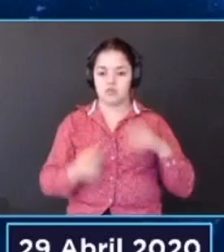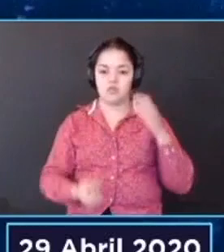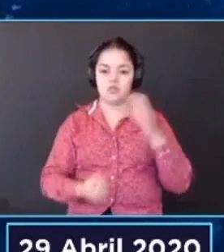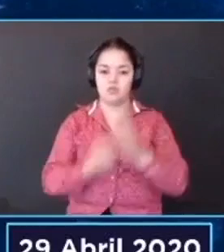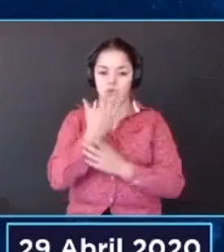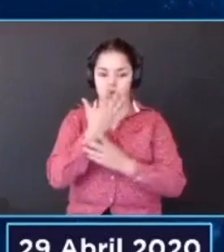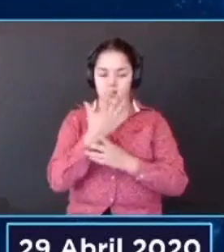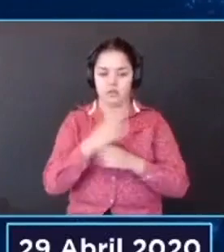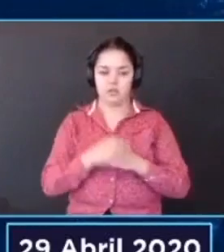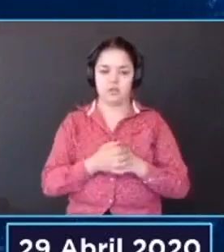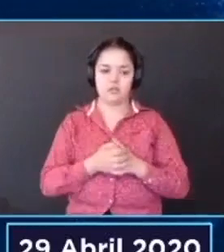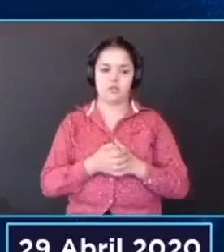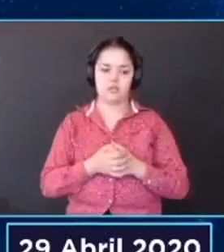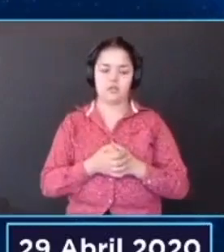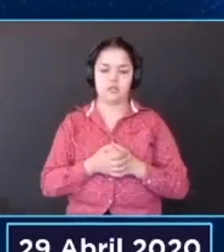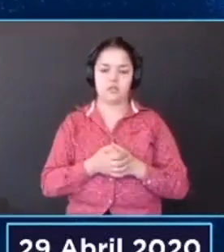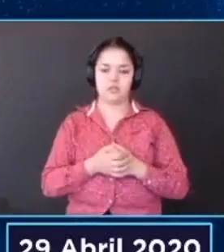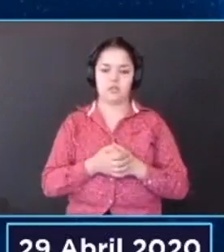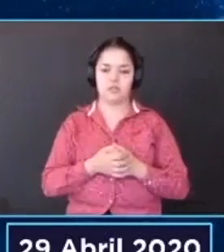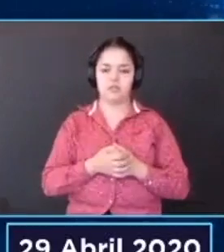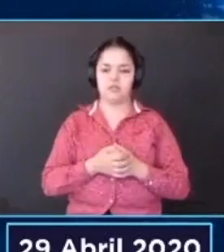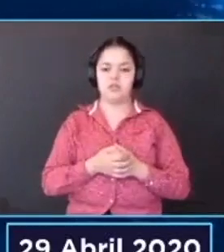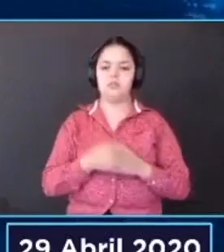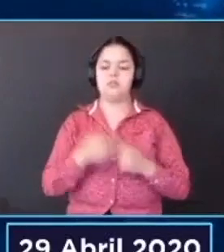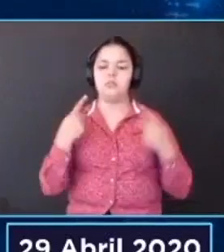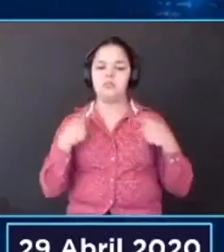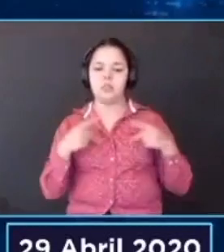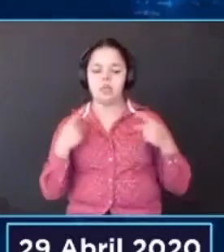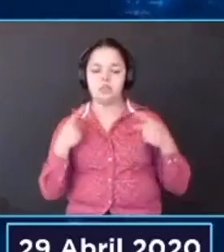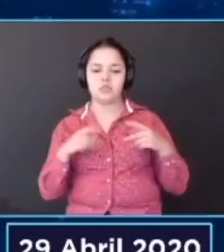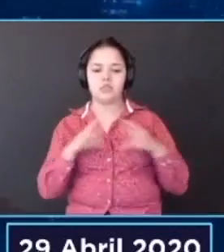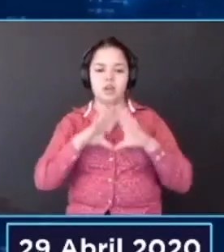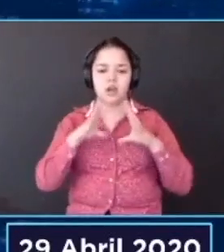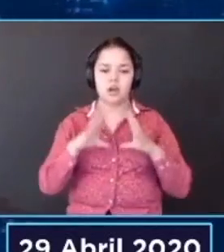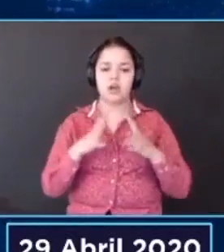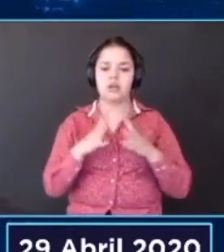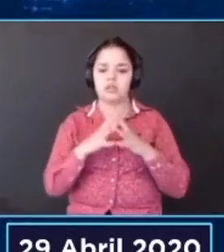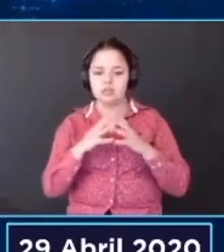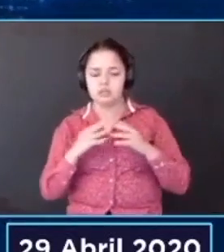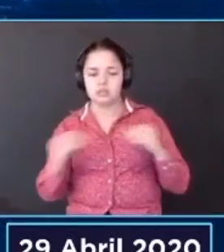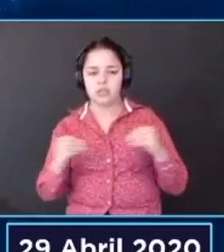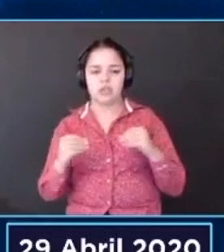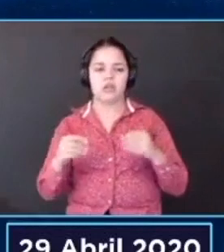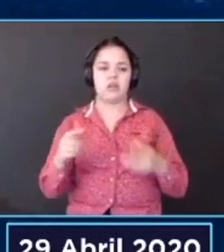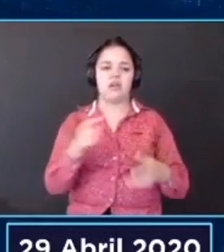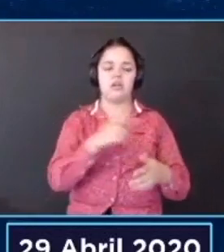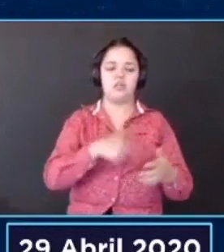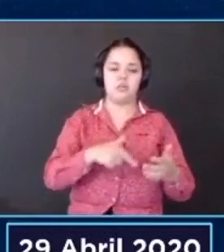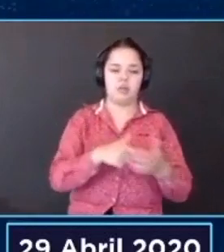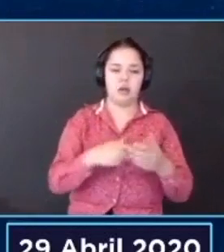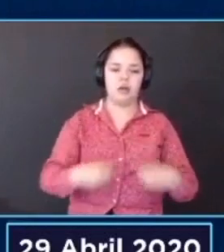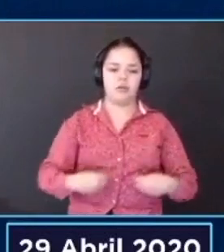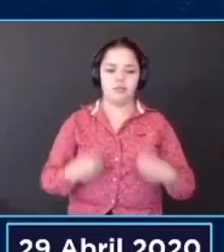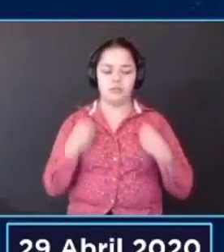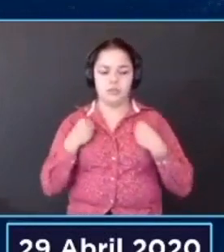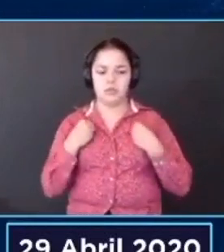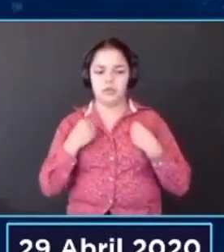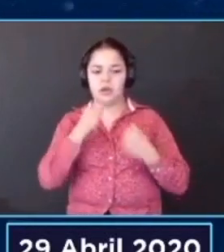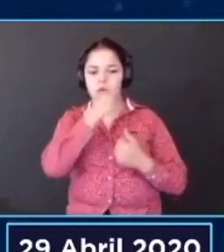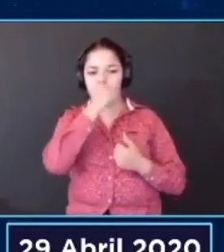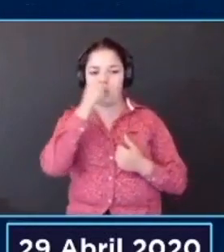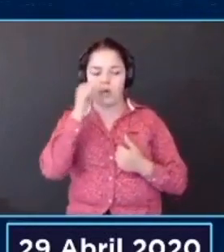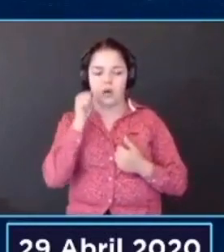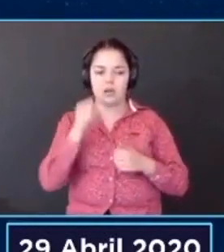dispersión. Casos recuperados por municipio de residencia. Los que más tenemos casos recuperados son los que más casos confirmados